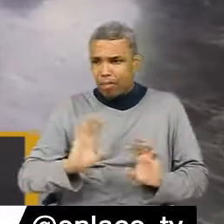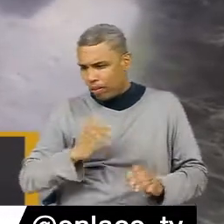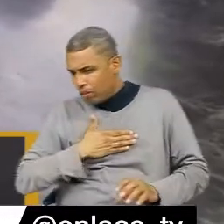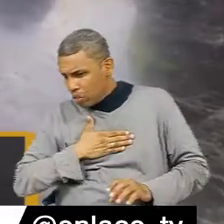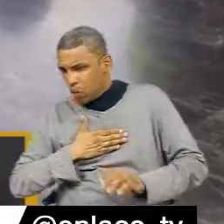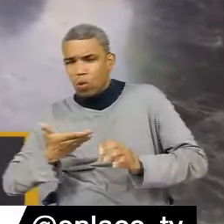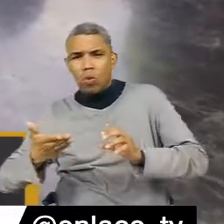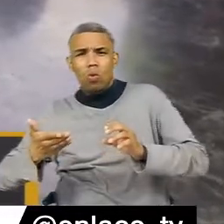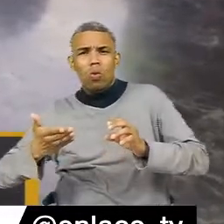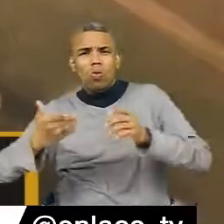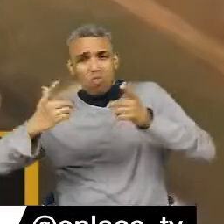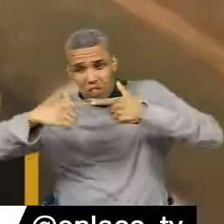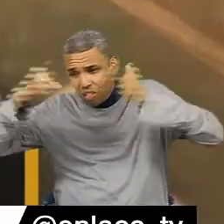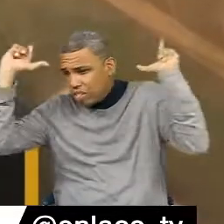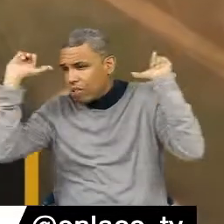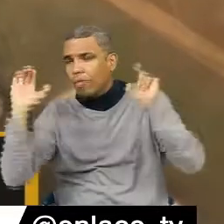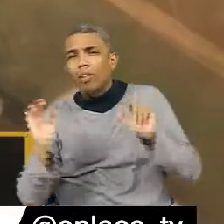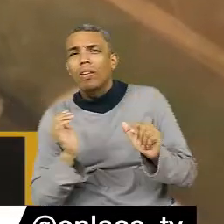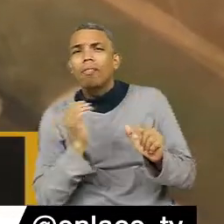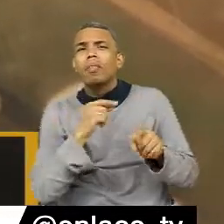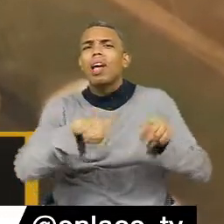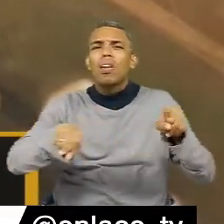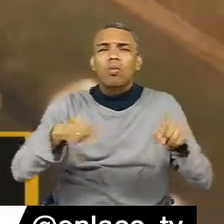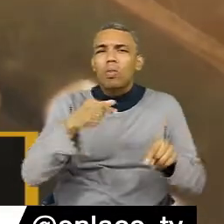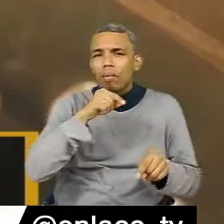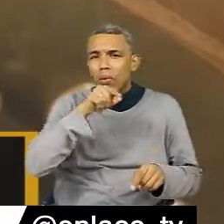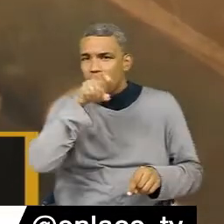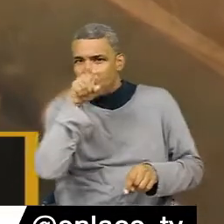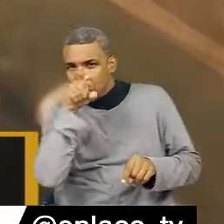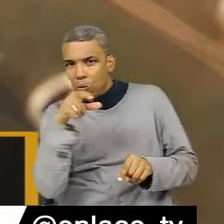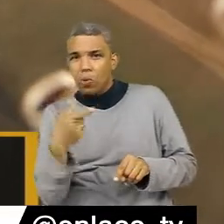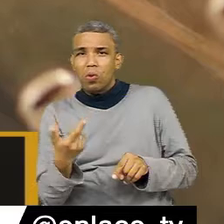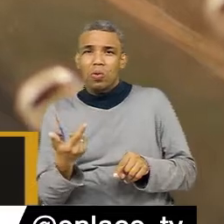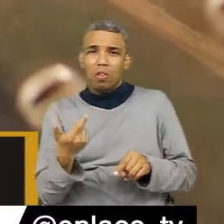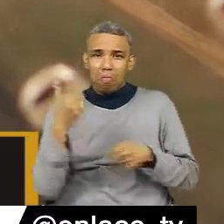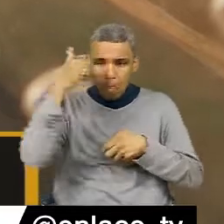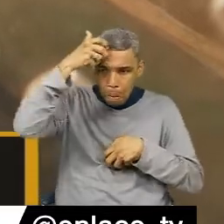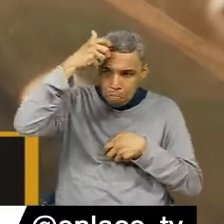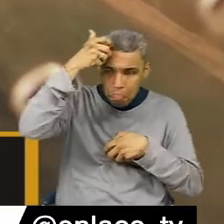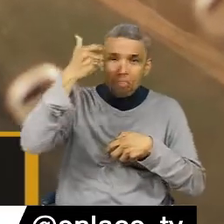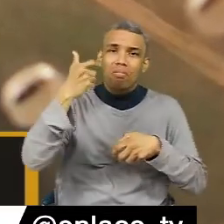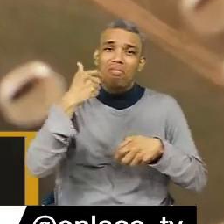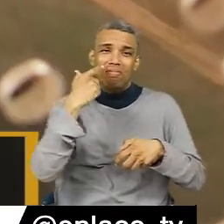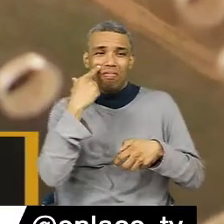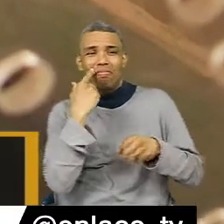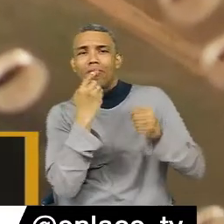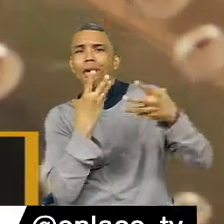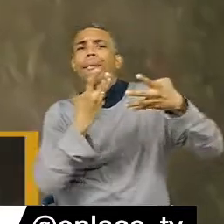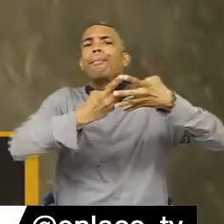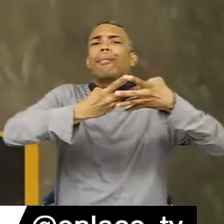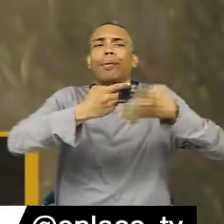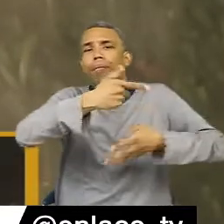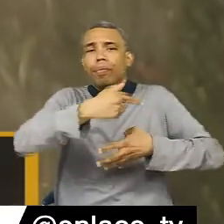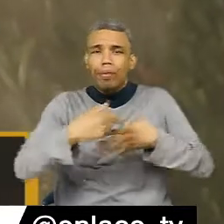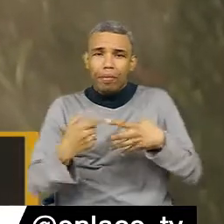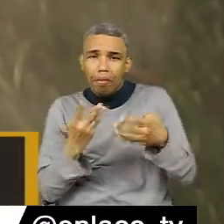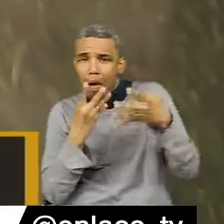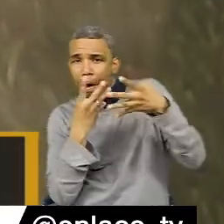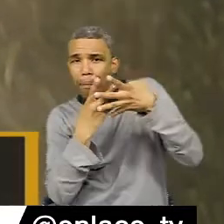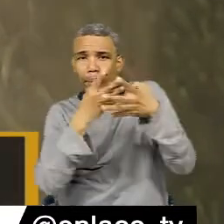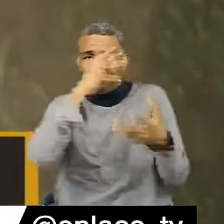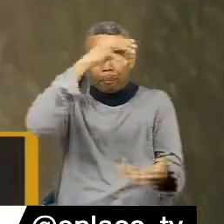en conmemoración a todos los animales de la especie silvestre, ¿sí? Muchas veces nosotros en las casas tenemos estas especies como mascotas, pero no